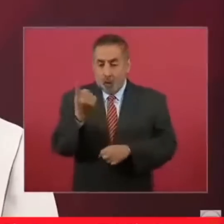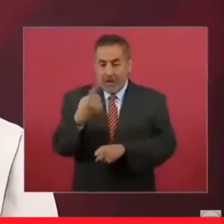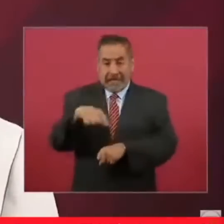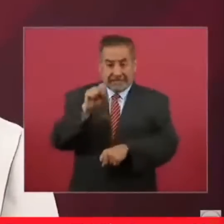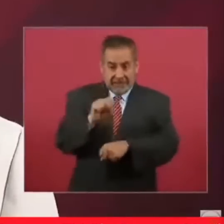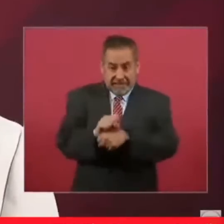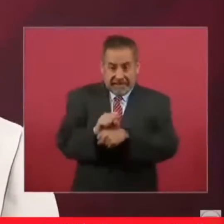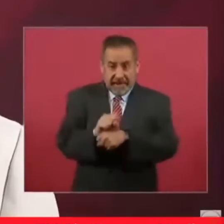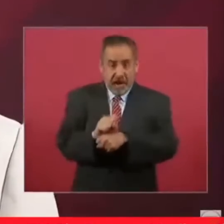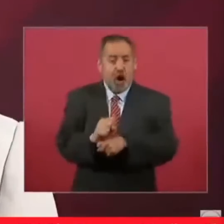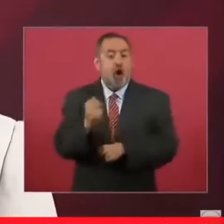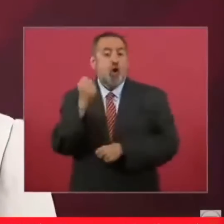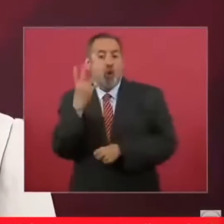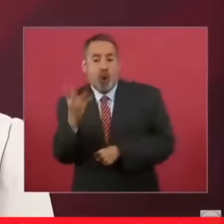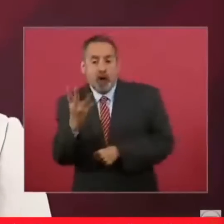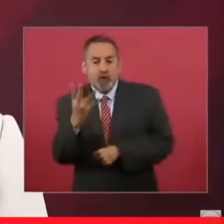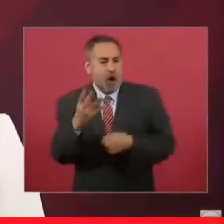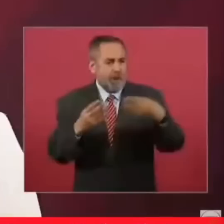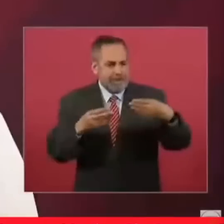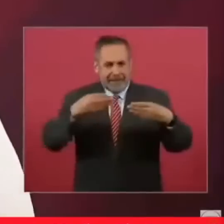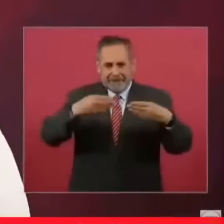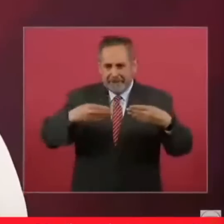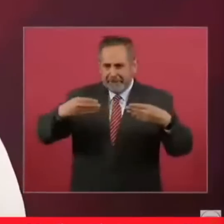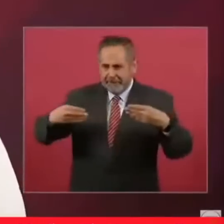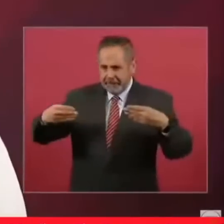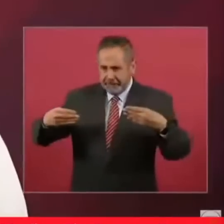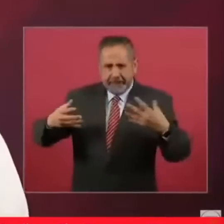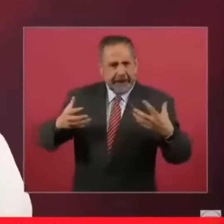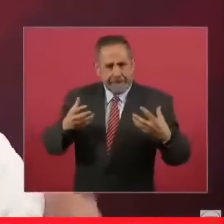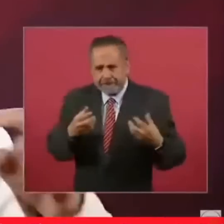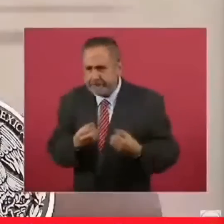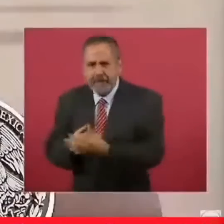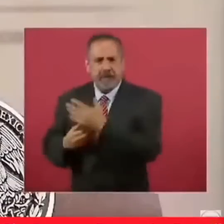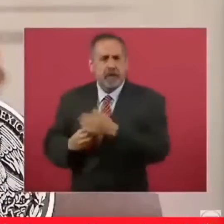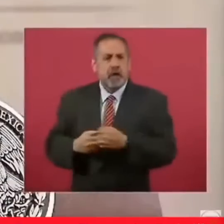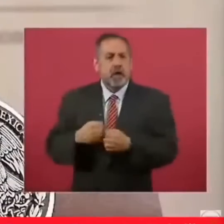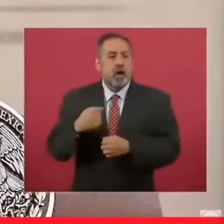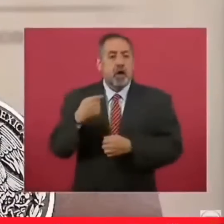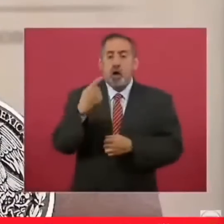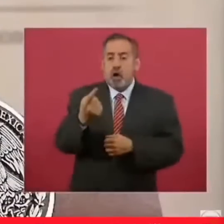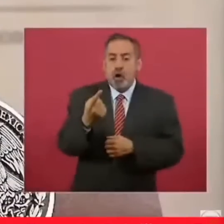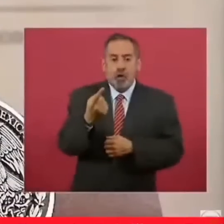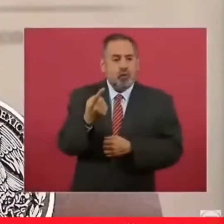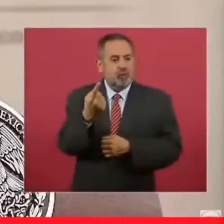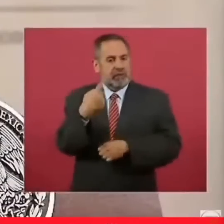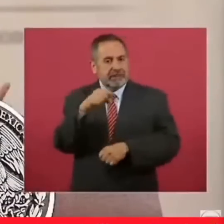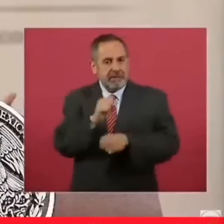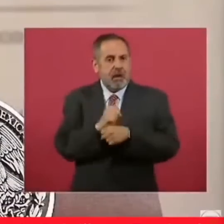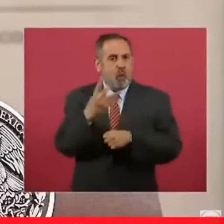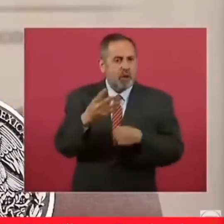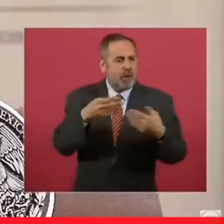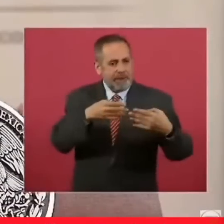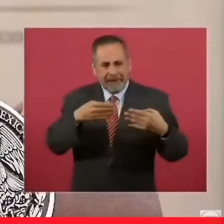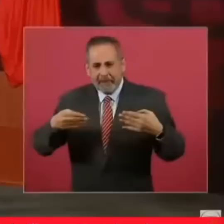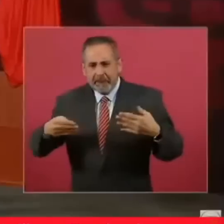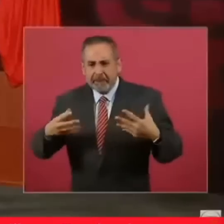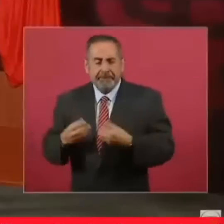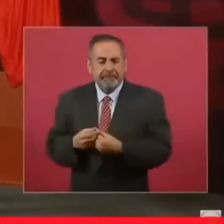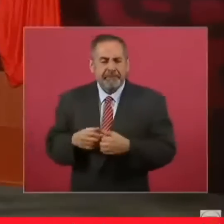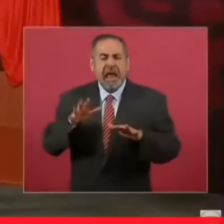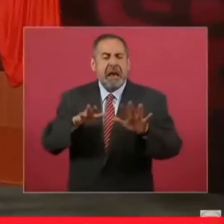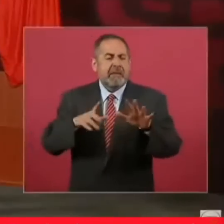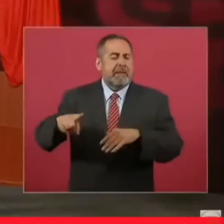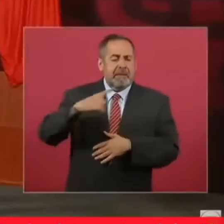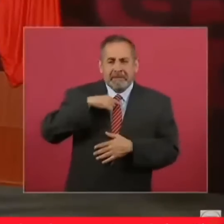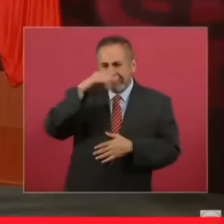semana, es decir, 1.25 coches al día, con el ritmo que vamos llevando. A veces suena que es complicado